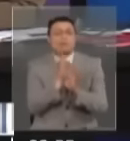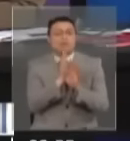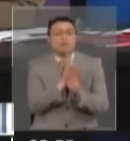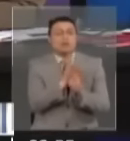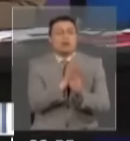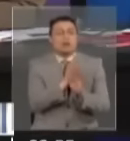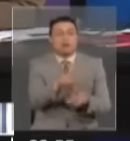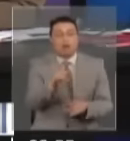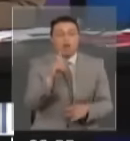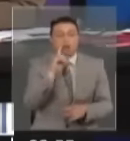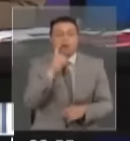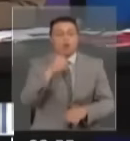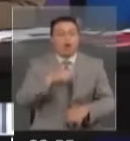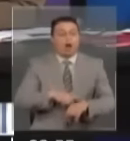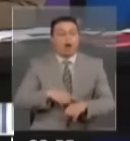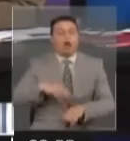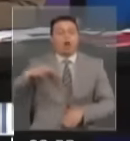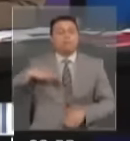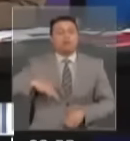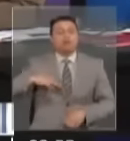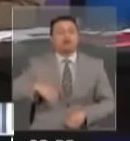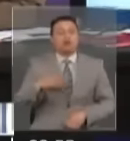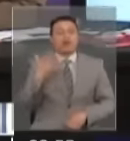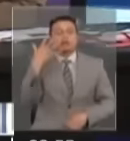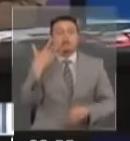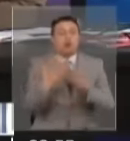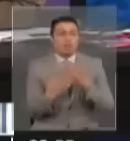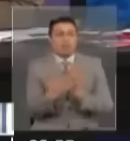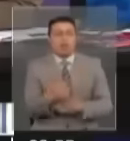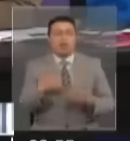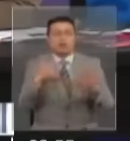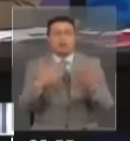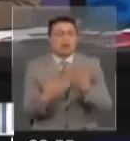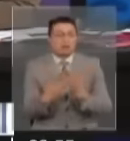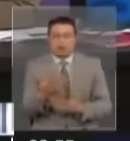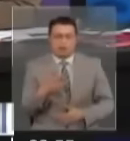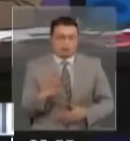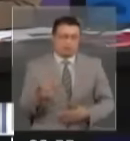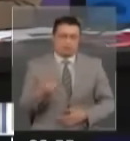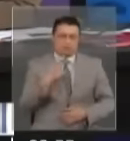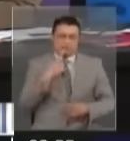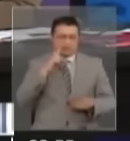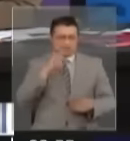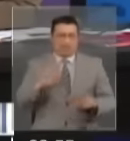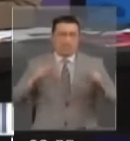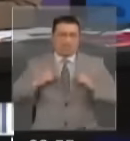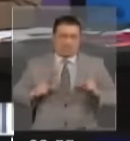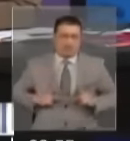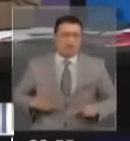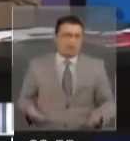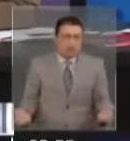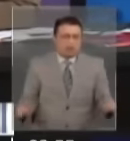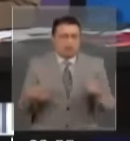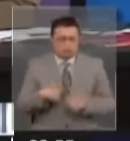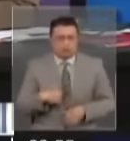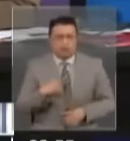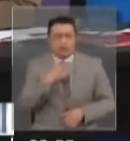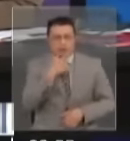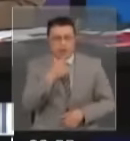para tener una hora de atención a las 5 de la mañana, 6 de la mañana, me parece indigno en una comuna como Ñuñoa. Y yo quisiera